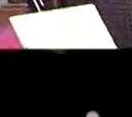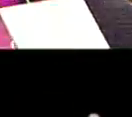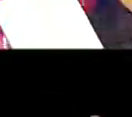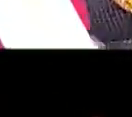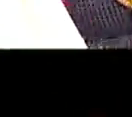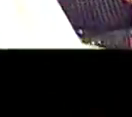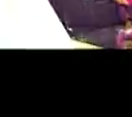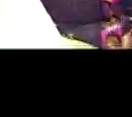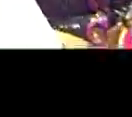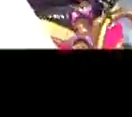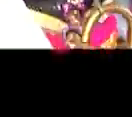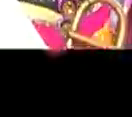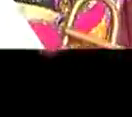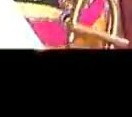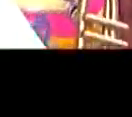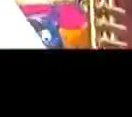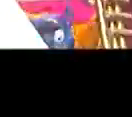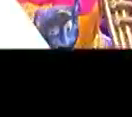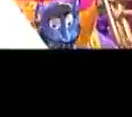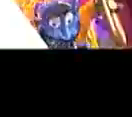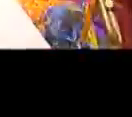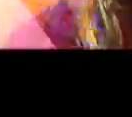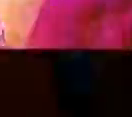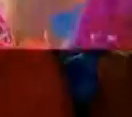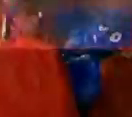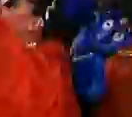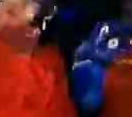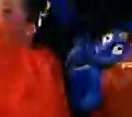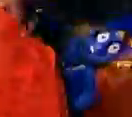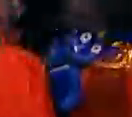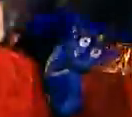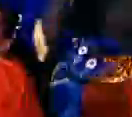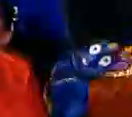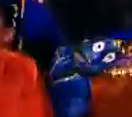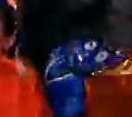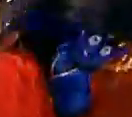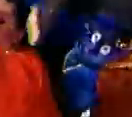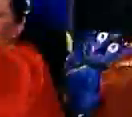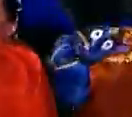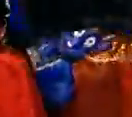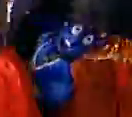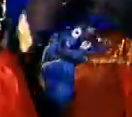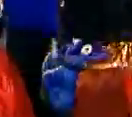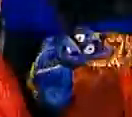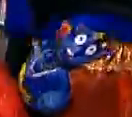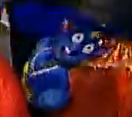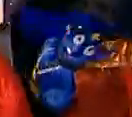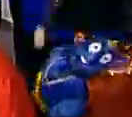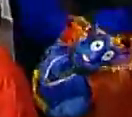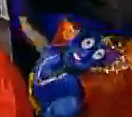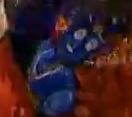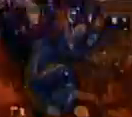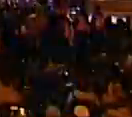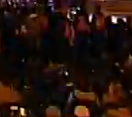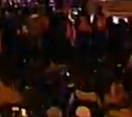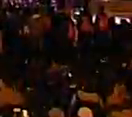tocar y de la silla. Bueno, pues ahí teníamos a Carolina Armas, que lo está dando todo. Lo está dando todo Carolina. Y está encantada